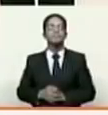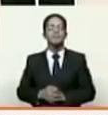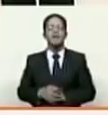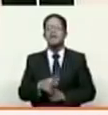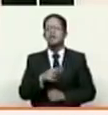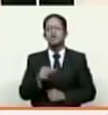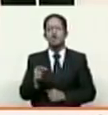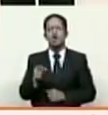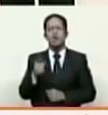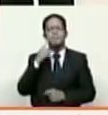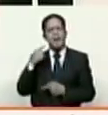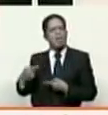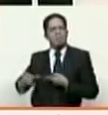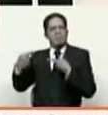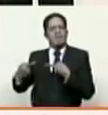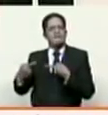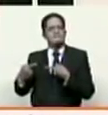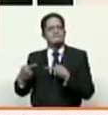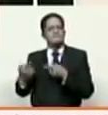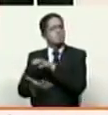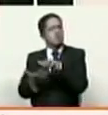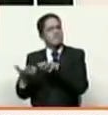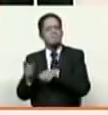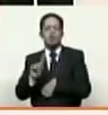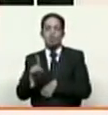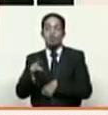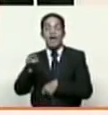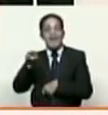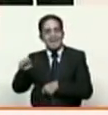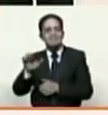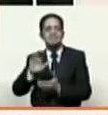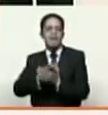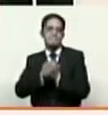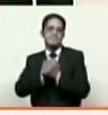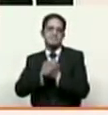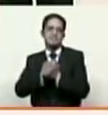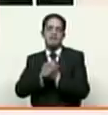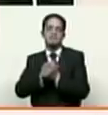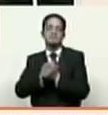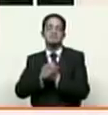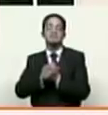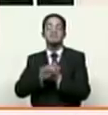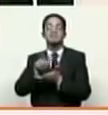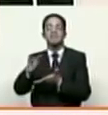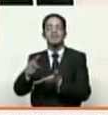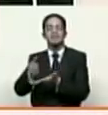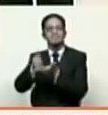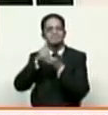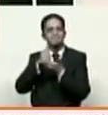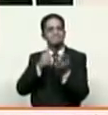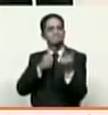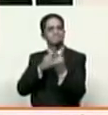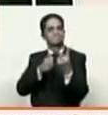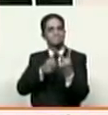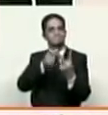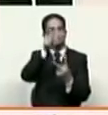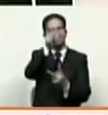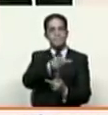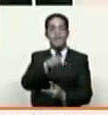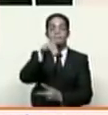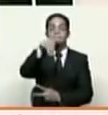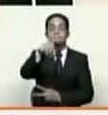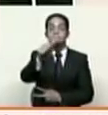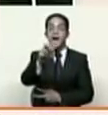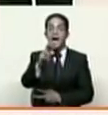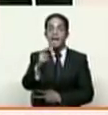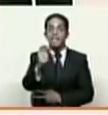la guerra ni violencia. Esa es la amistad y esa es la cooperación que nos inspiró Martí y Bolívar y que está impregnado